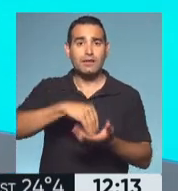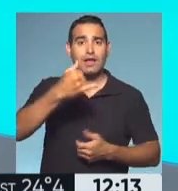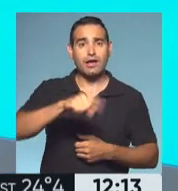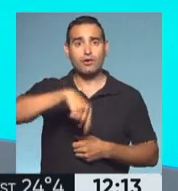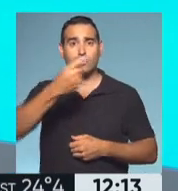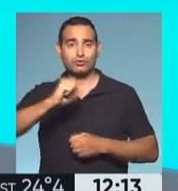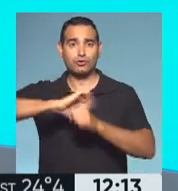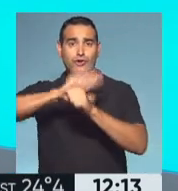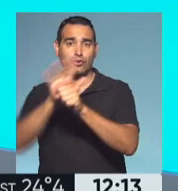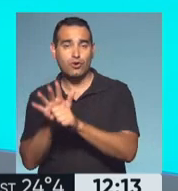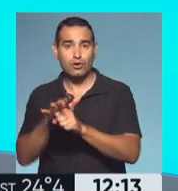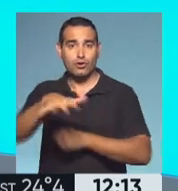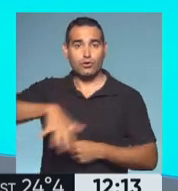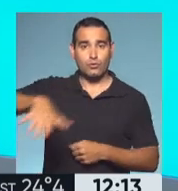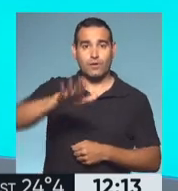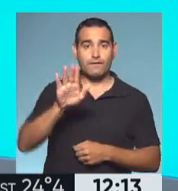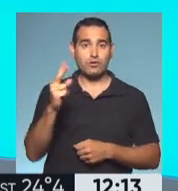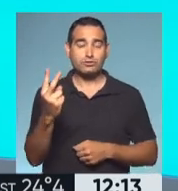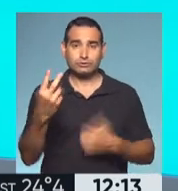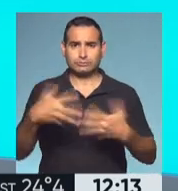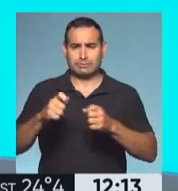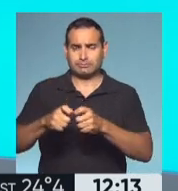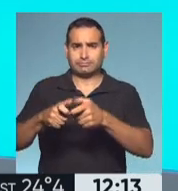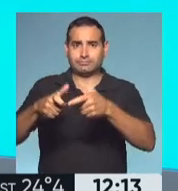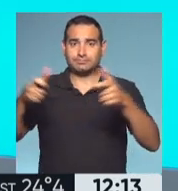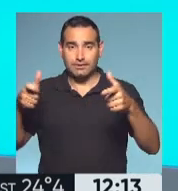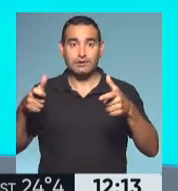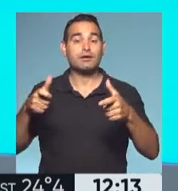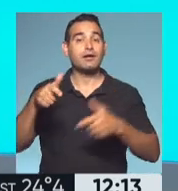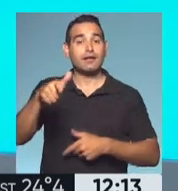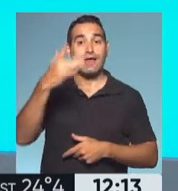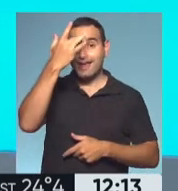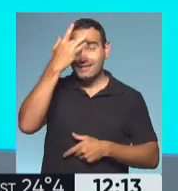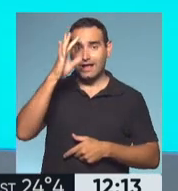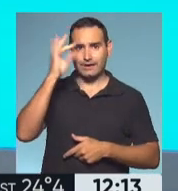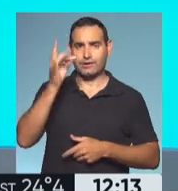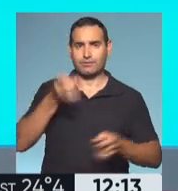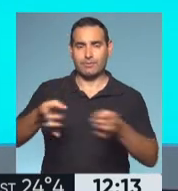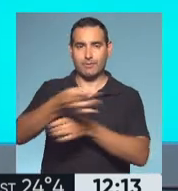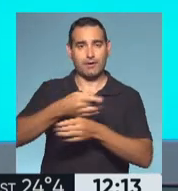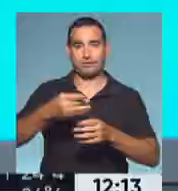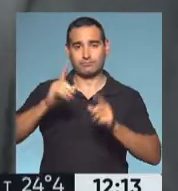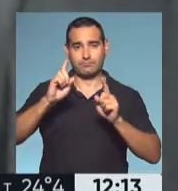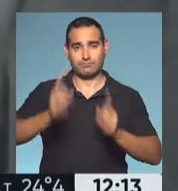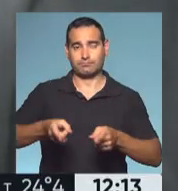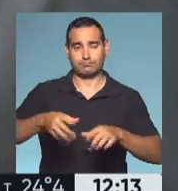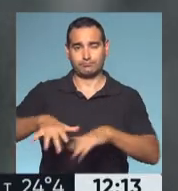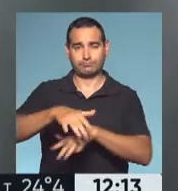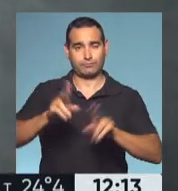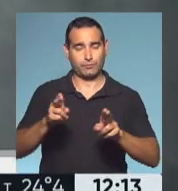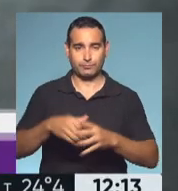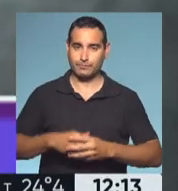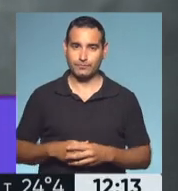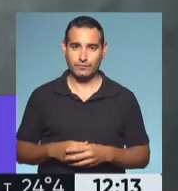otra variante, la variante de Belo Horizonte. Mientras tanto, en la India hay récord de contagios y toque de queda.